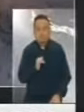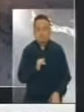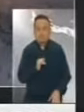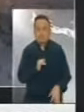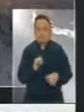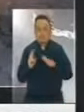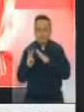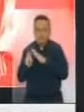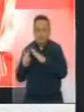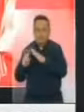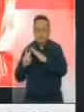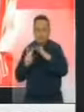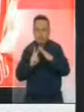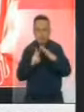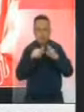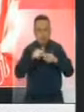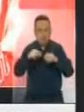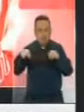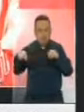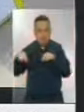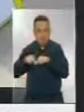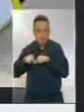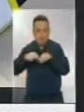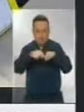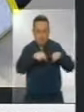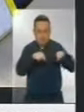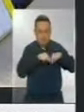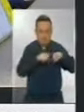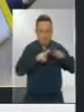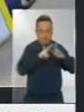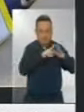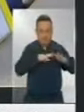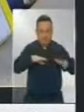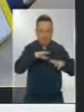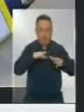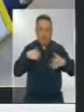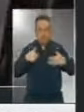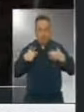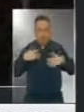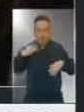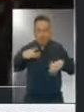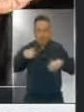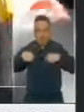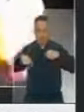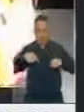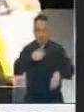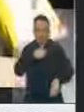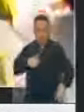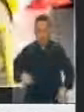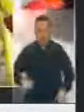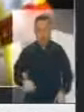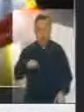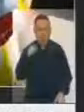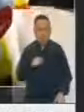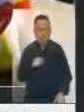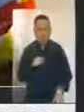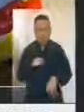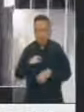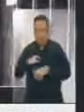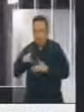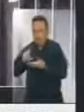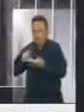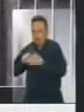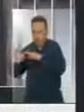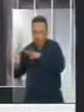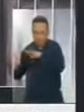por barrio, y el barrio en el cual llegan la logística municipal o la logística del gobierno es barrido